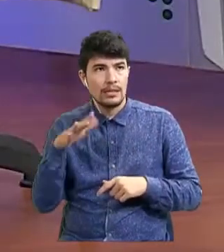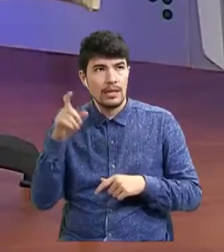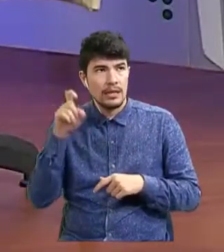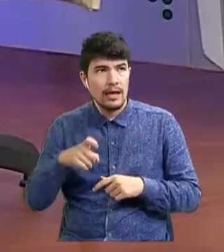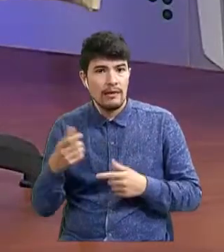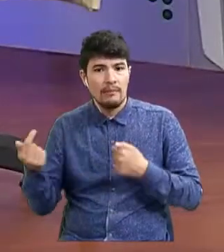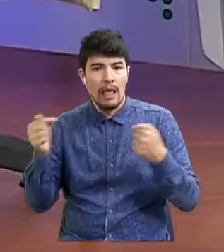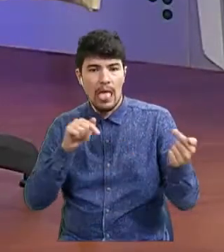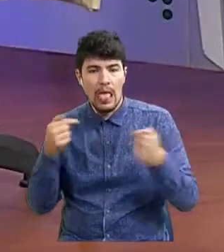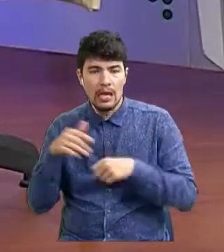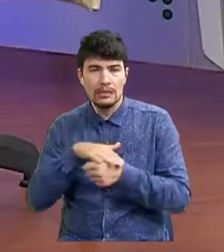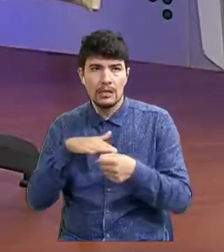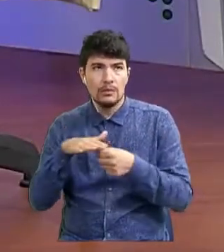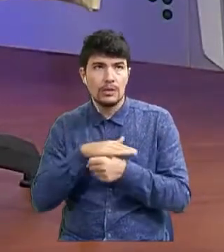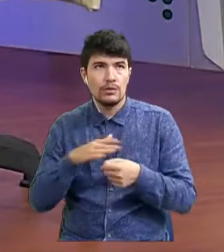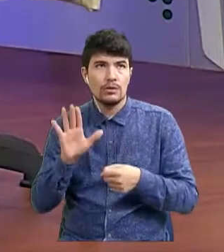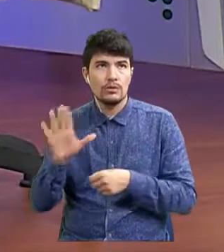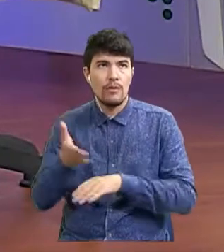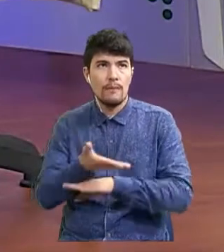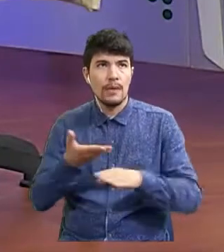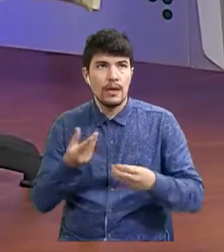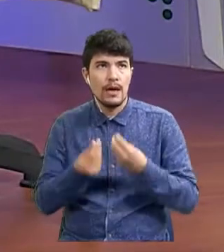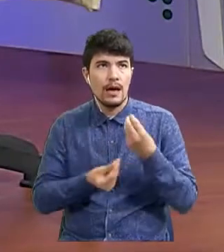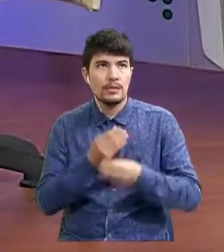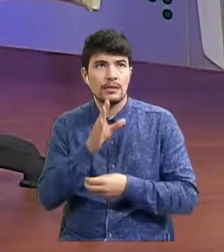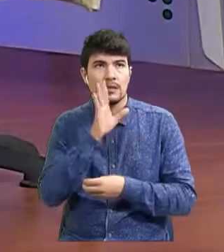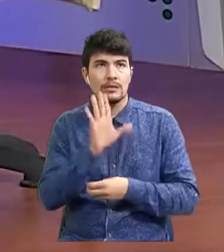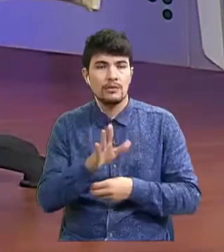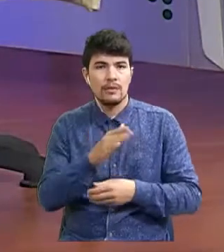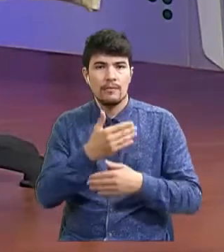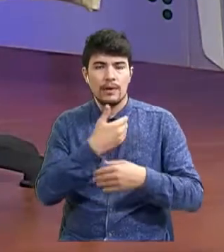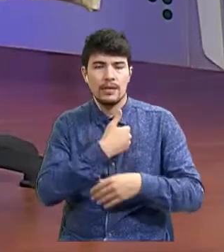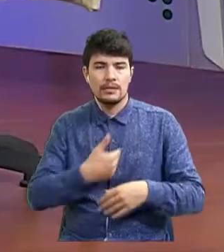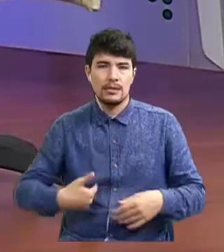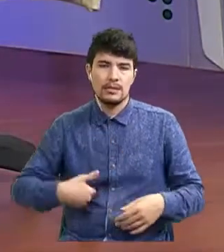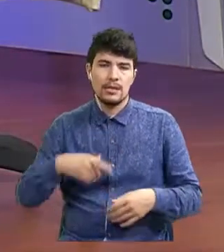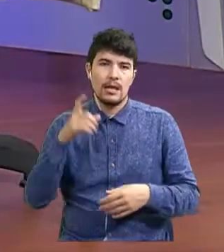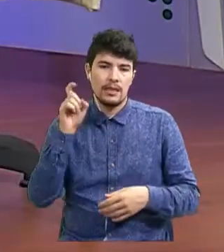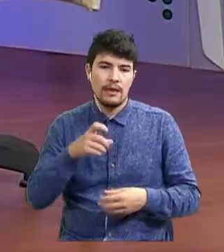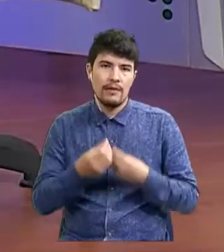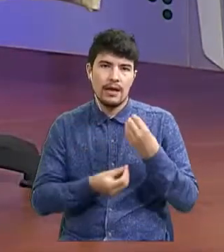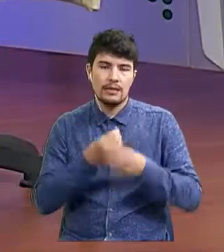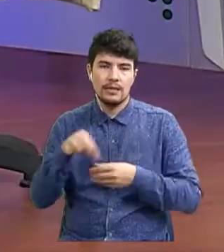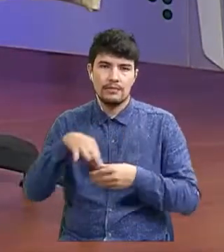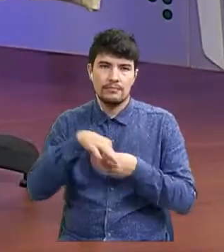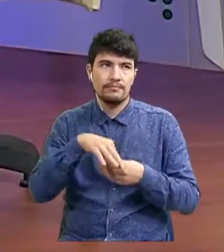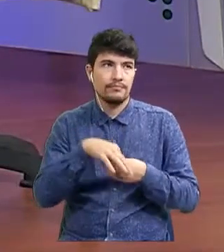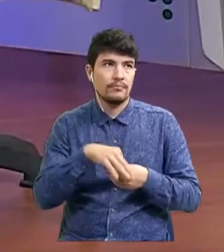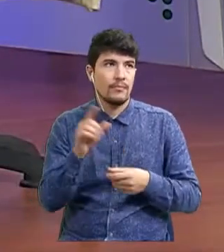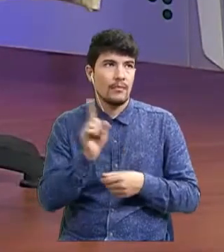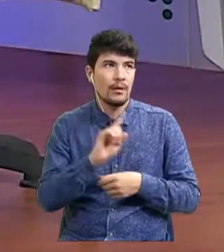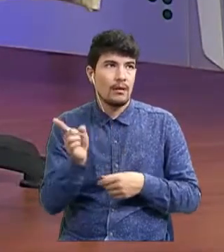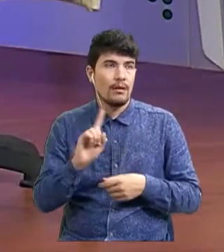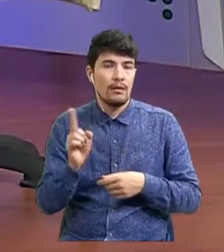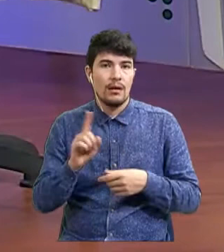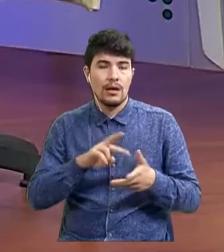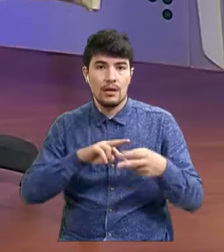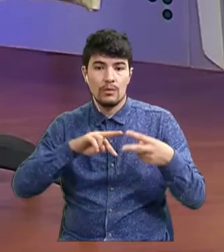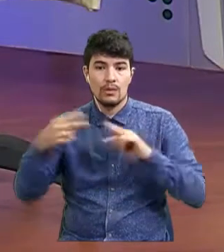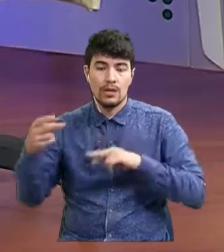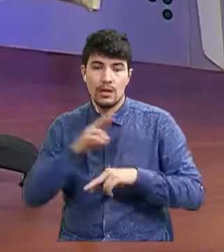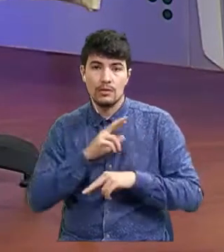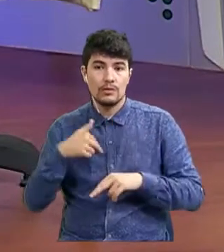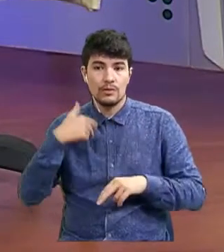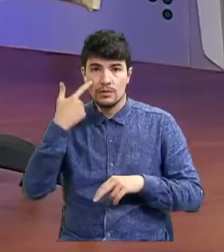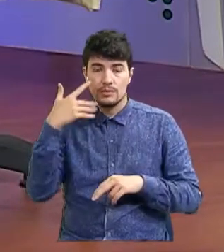poderes en esa situación de la solicitud que hace la presidencia, en el que se da por a través del referendo, y contrario a lo que nos parece,